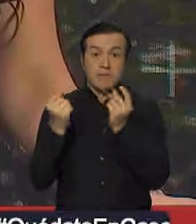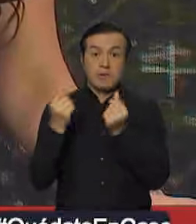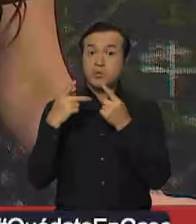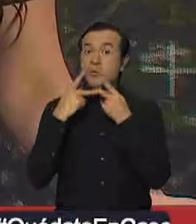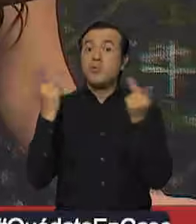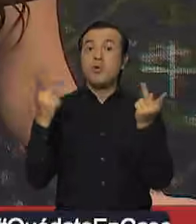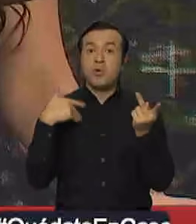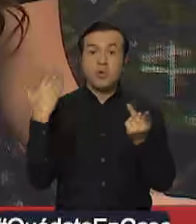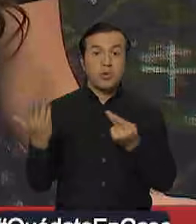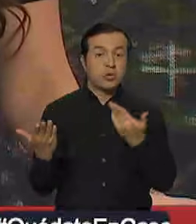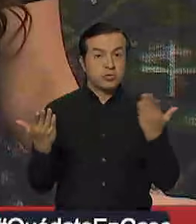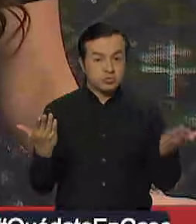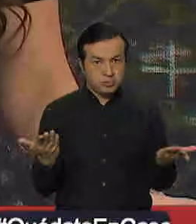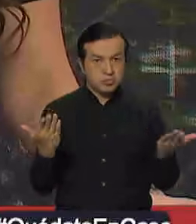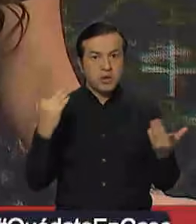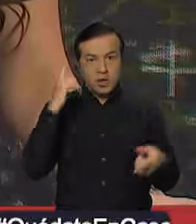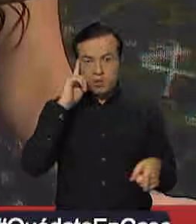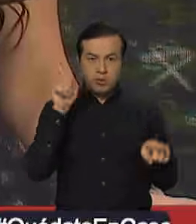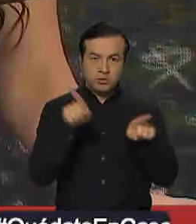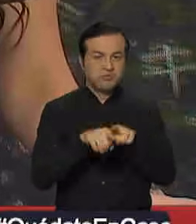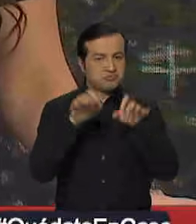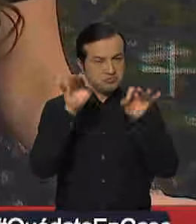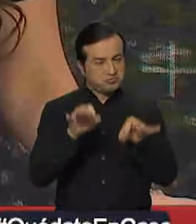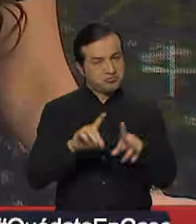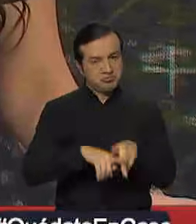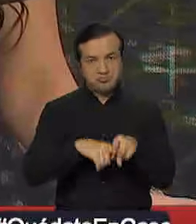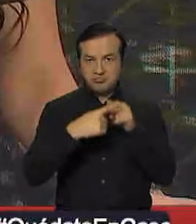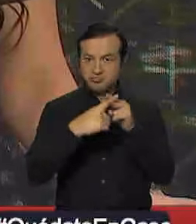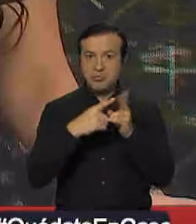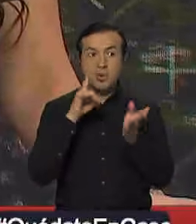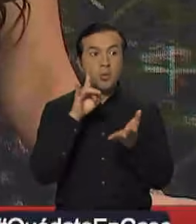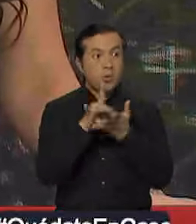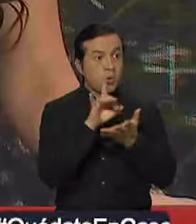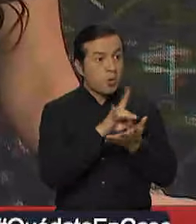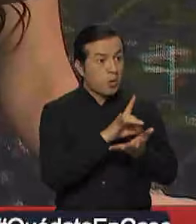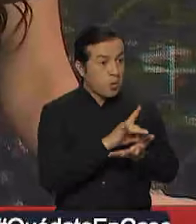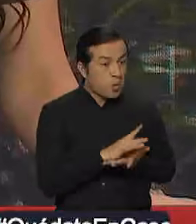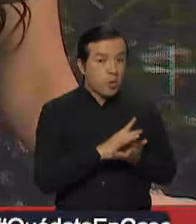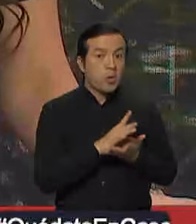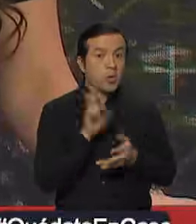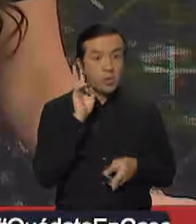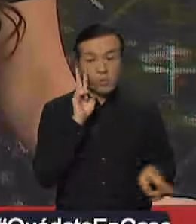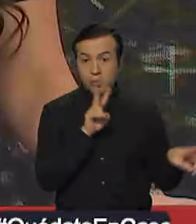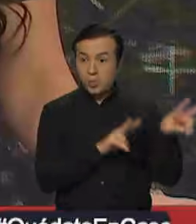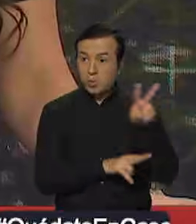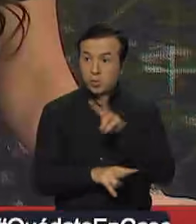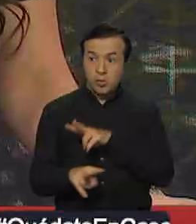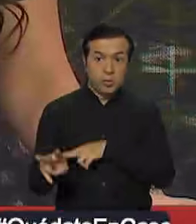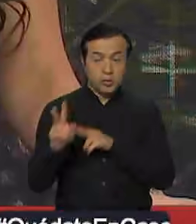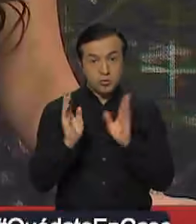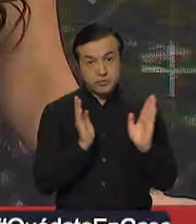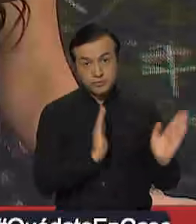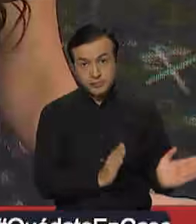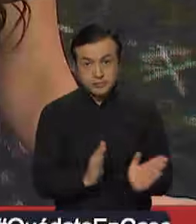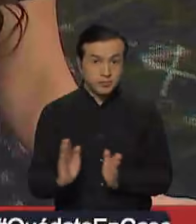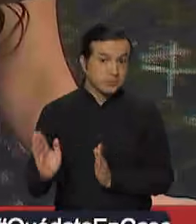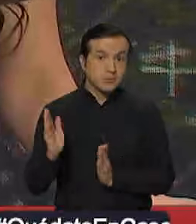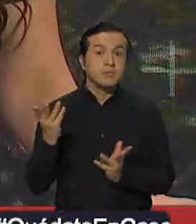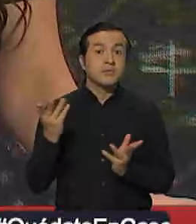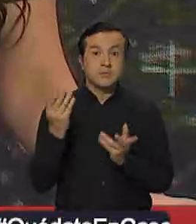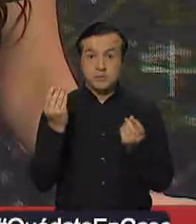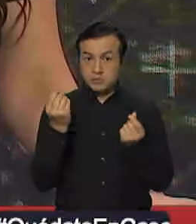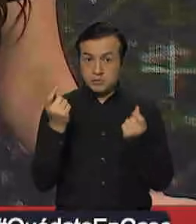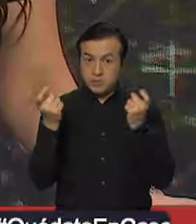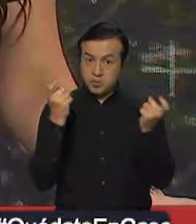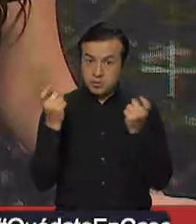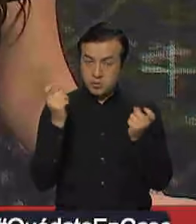apuntan a garantizar que sea el acuerdo el que prime para evitar desempleo, en un caso y en otro garantizar ordenamiento en el manejo de las finanzas